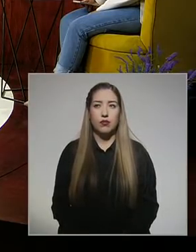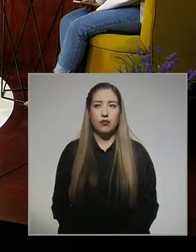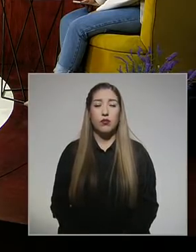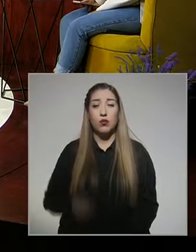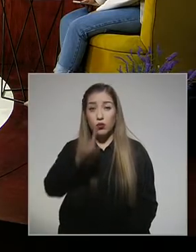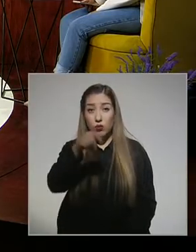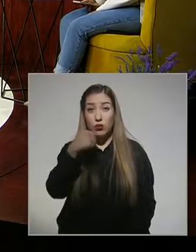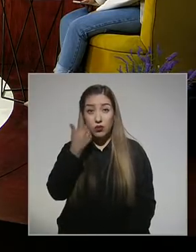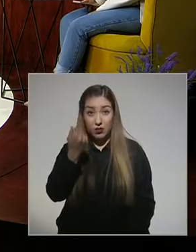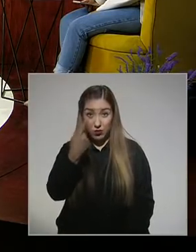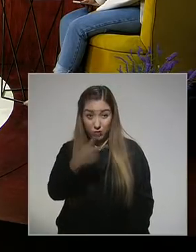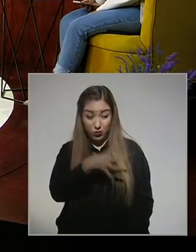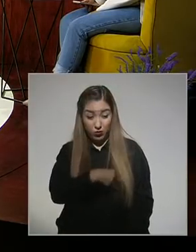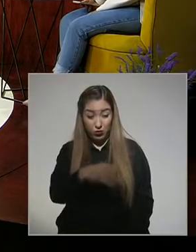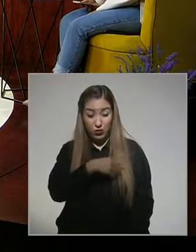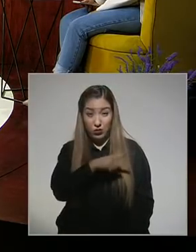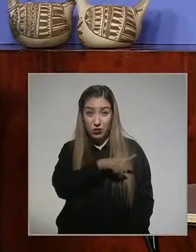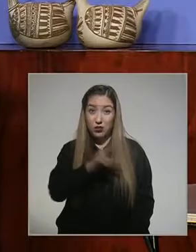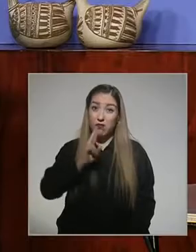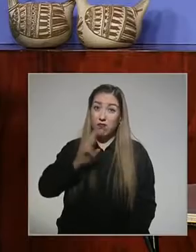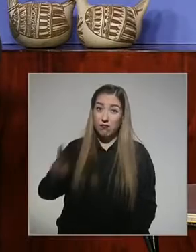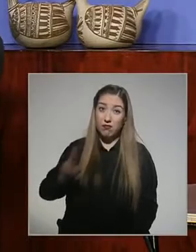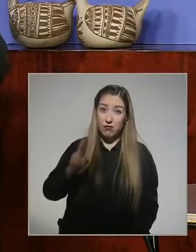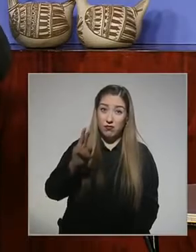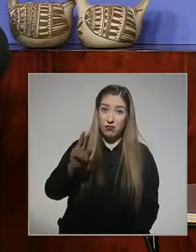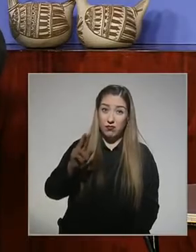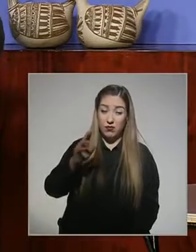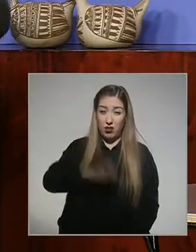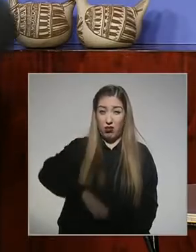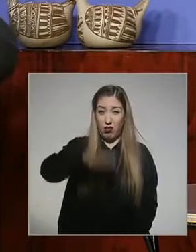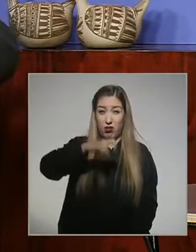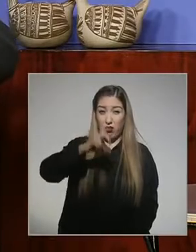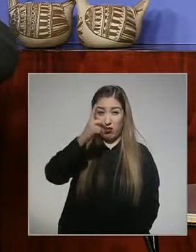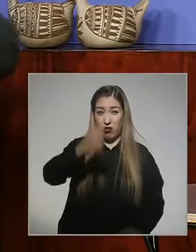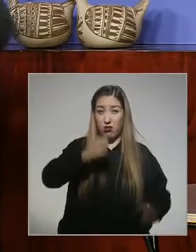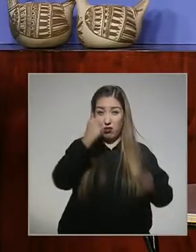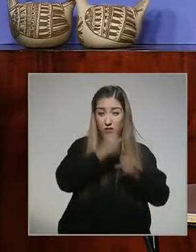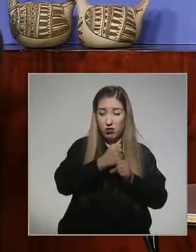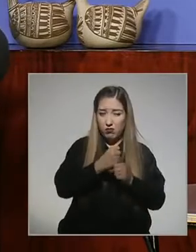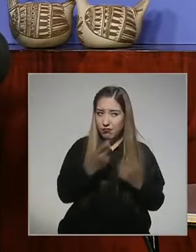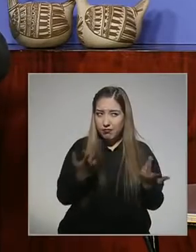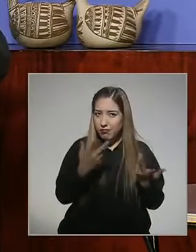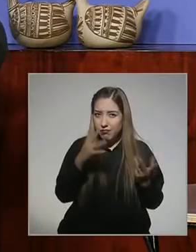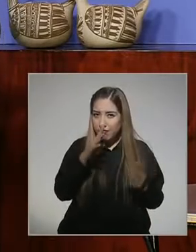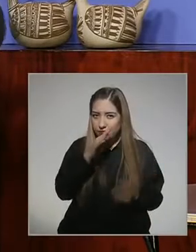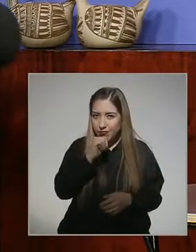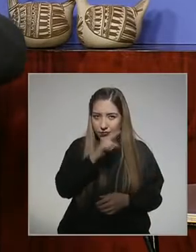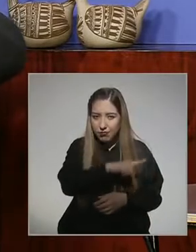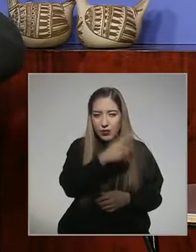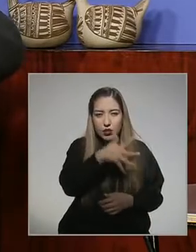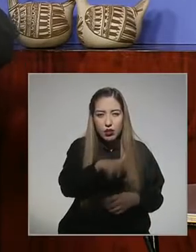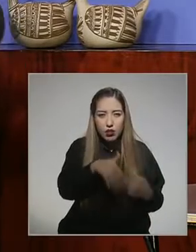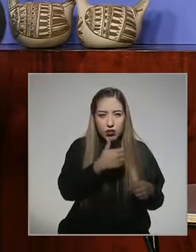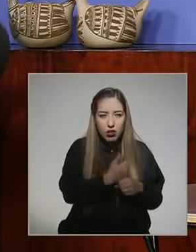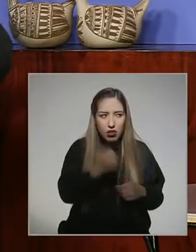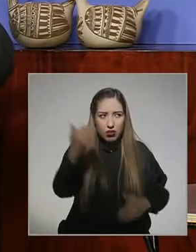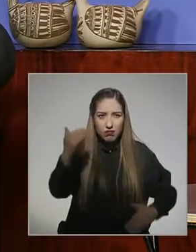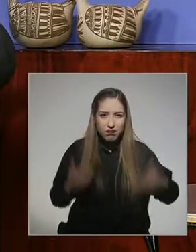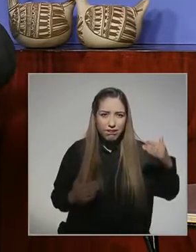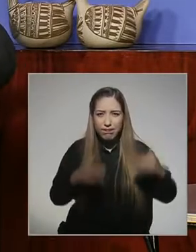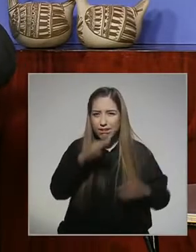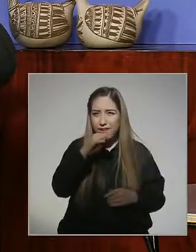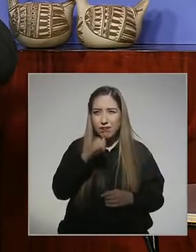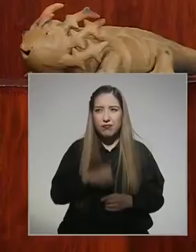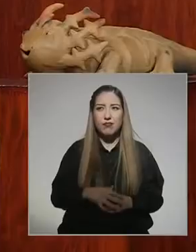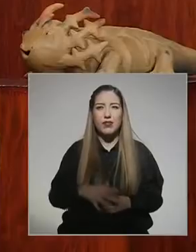adulto de 30 años, cuando ni siquiera nosotros como adultos respondemos como adulto de 30. Y no tolero mi enojo, y no tolero que él se enoje. A mí me han llegado en